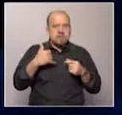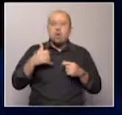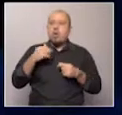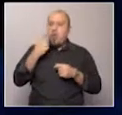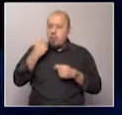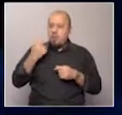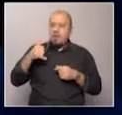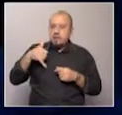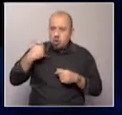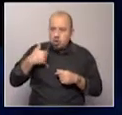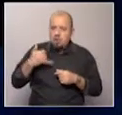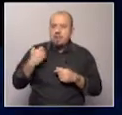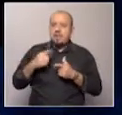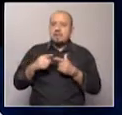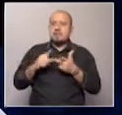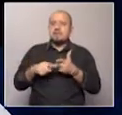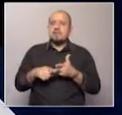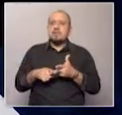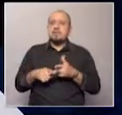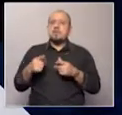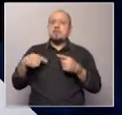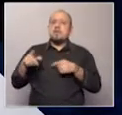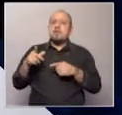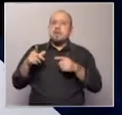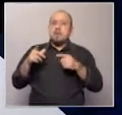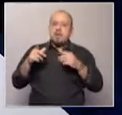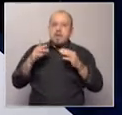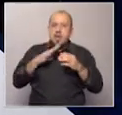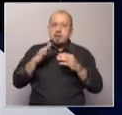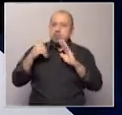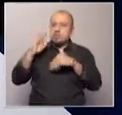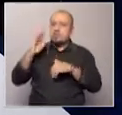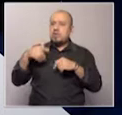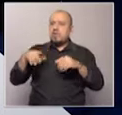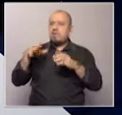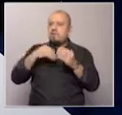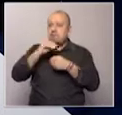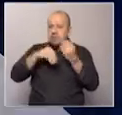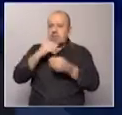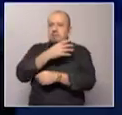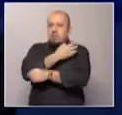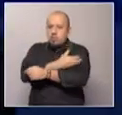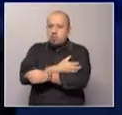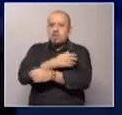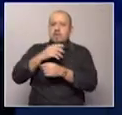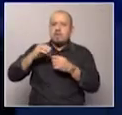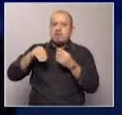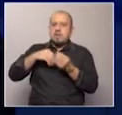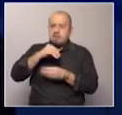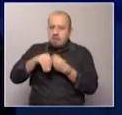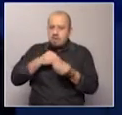de familias y de orígenes de gran carencia sobre amplísima mayoría con un familia cancio